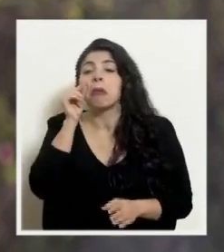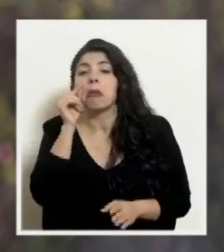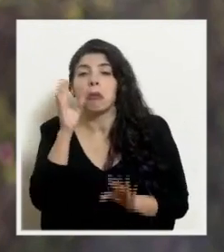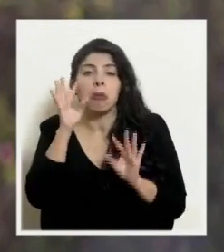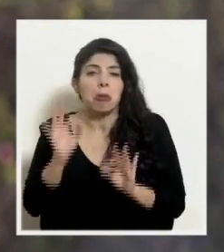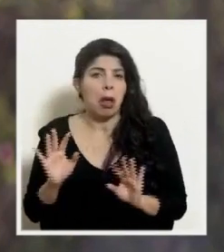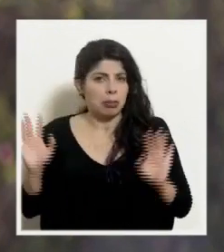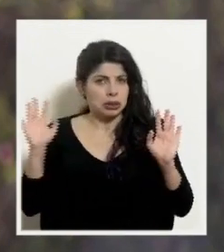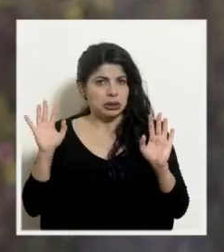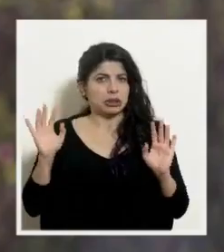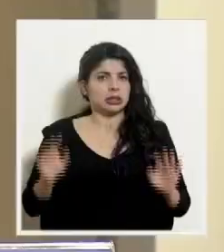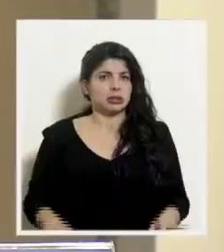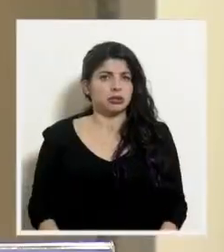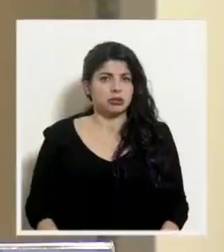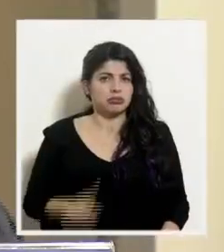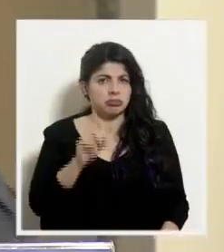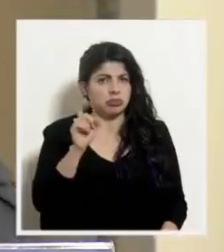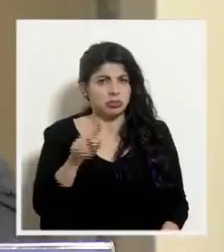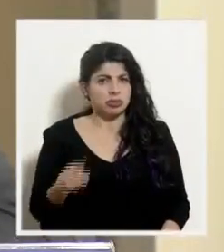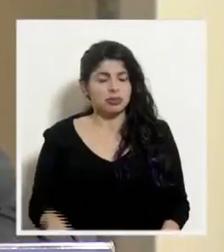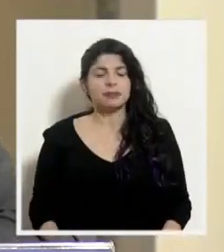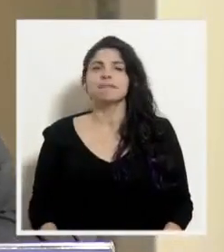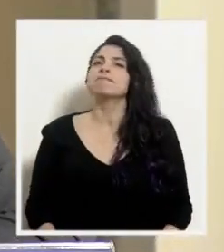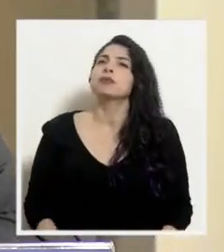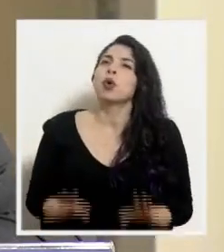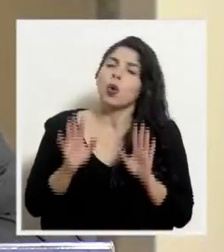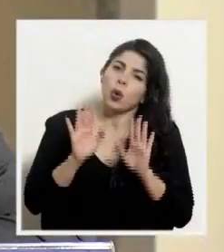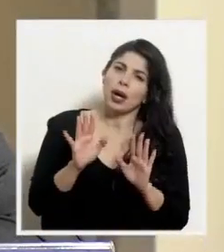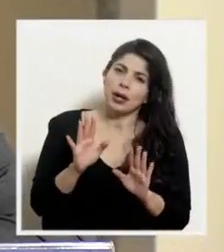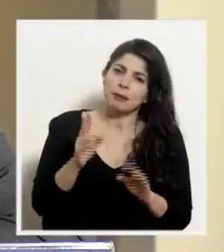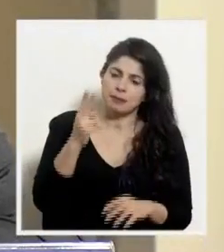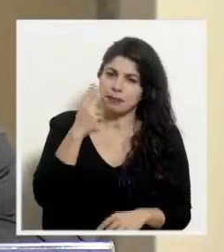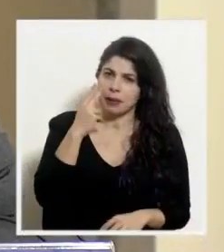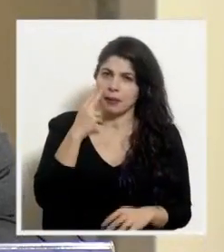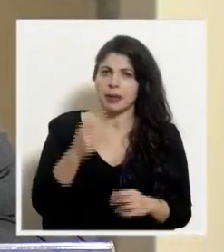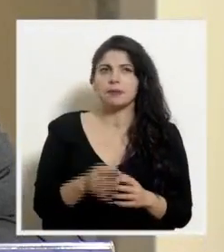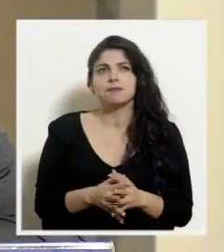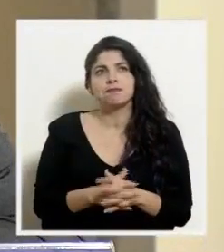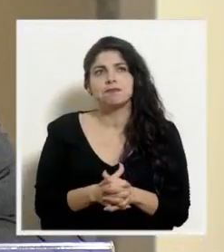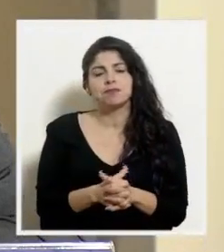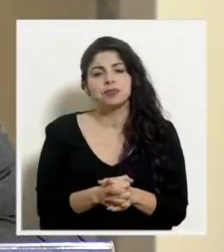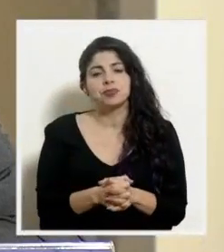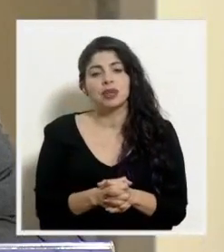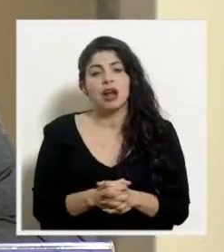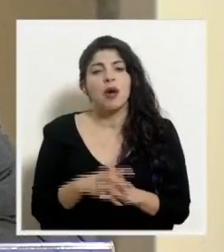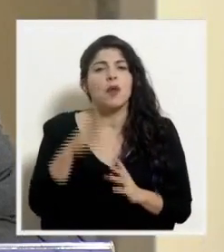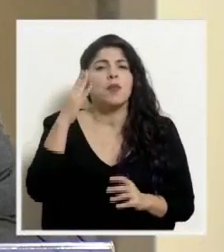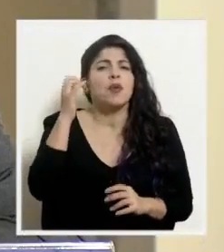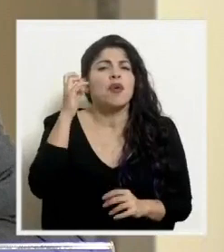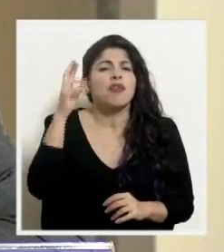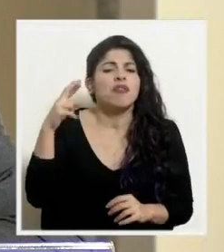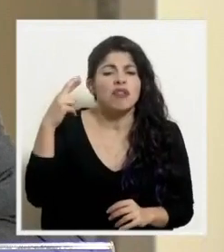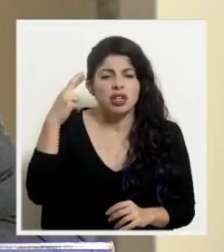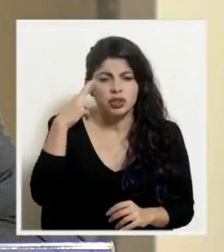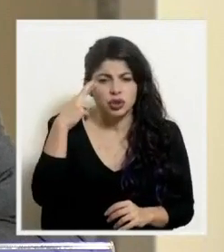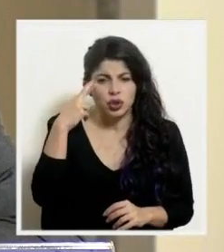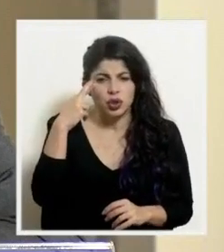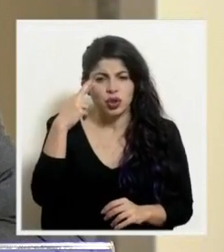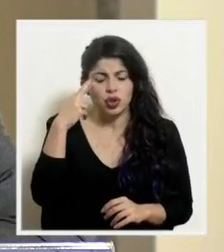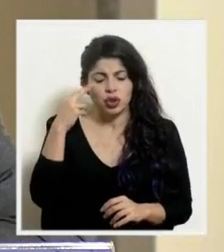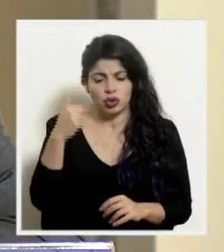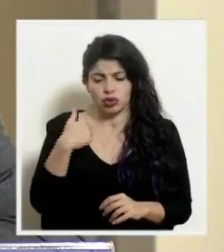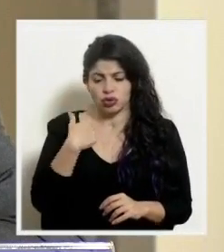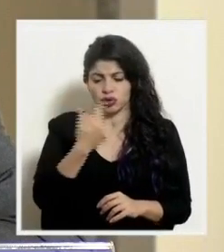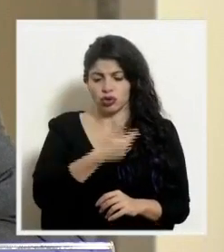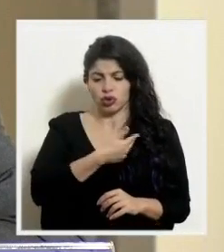abiertamente? Gracias, Tomás. Vamos a ver, la razón principal para optar